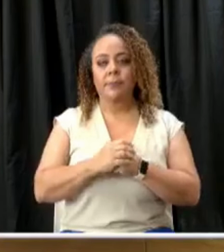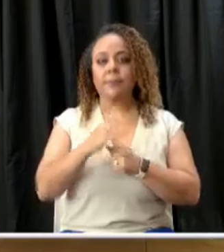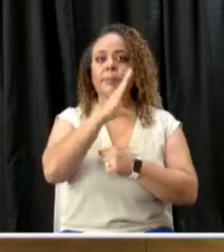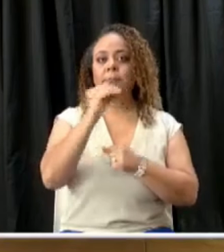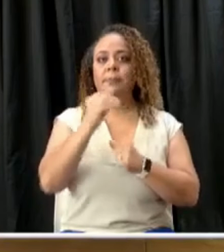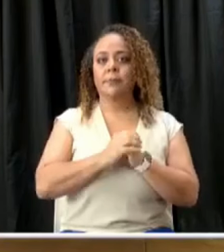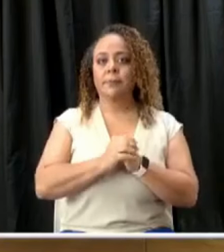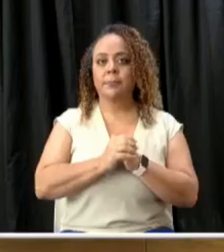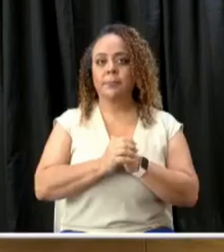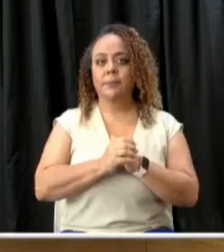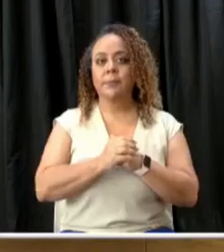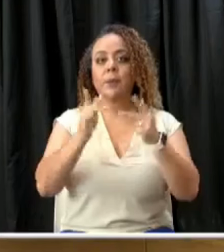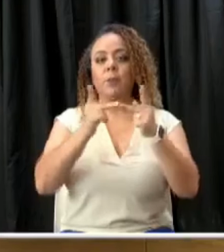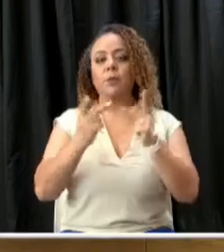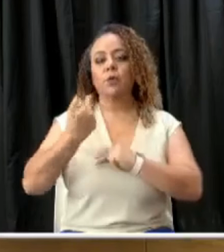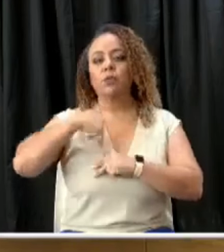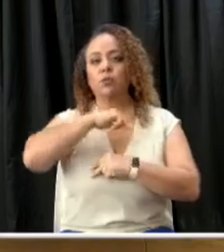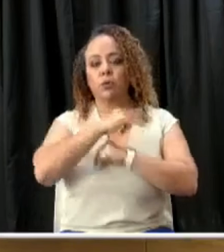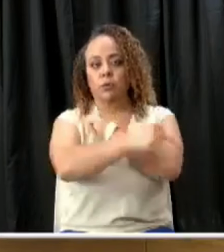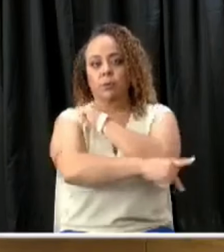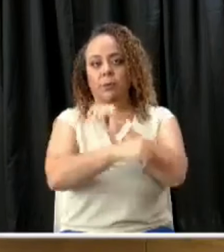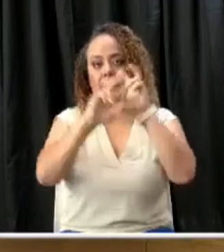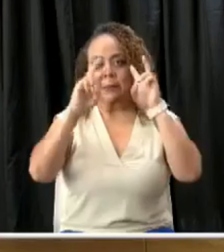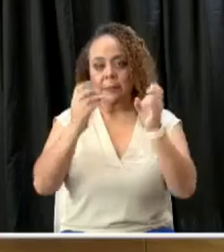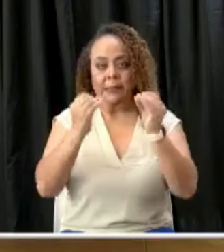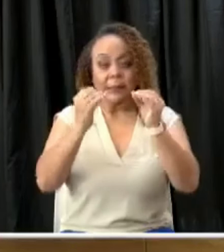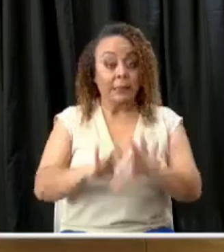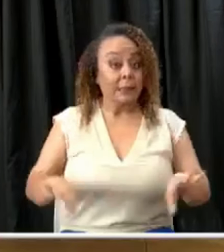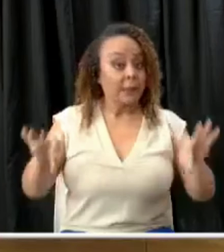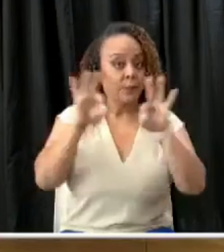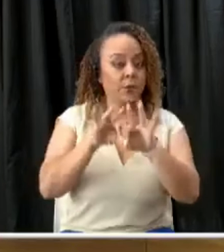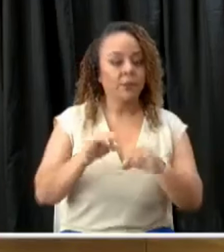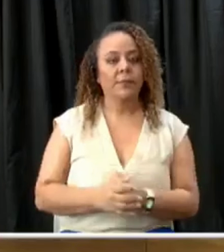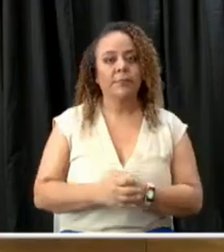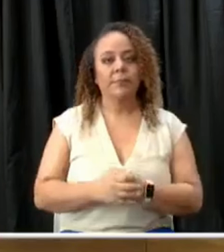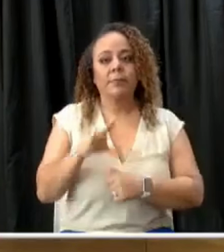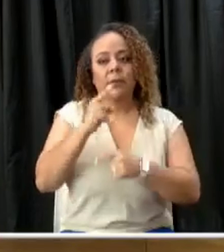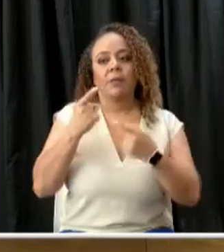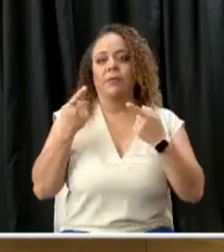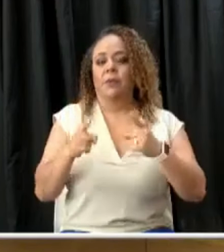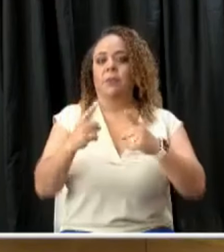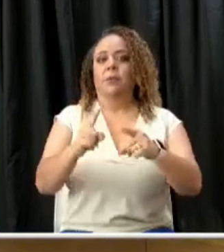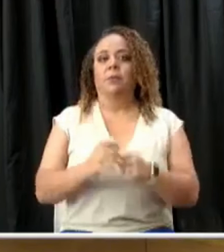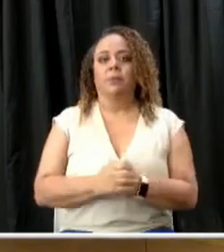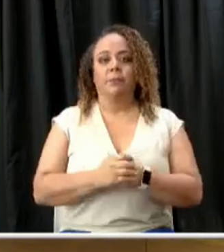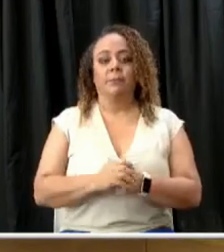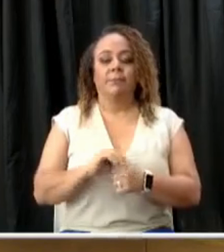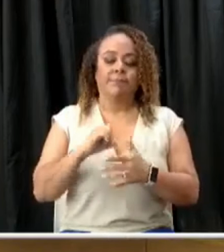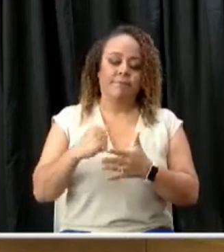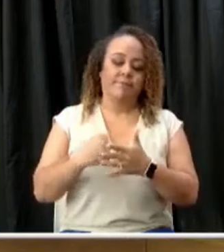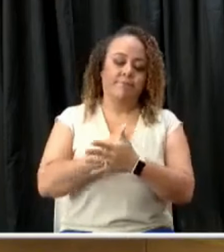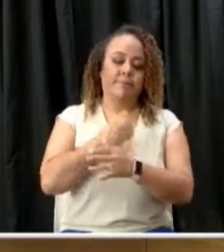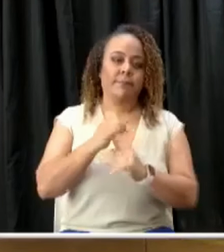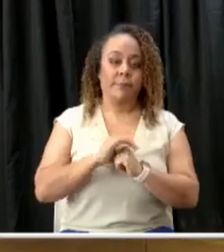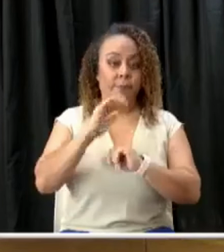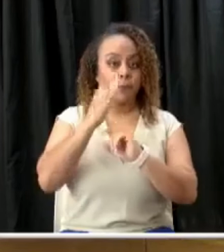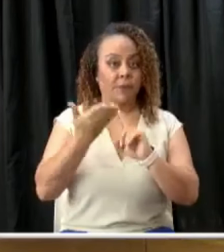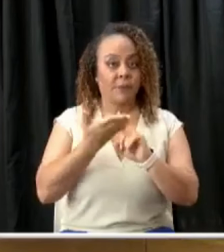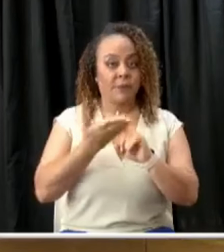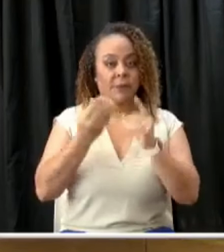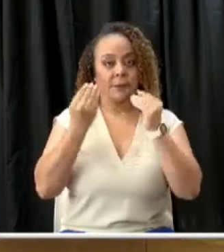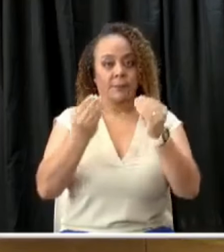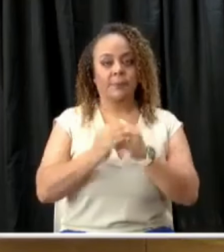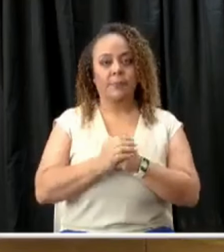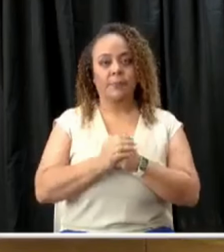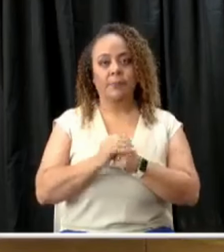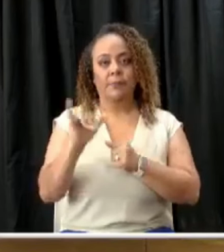que ha tenido nuestro país en un tema tan importante y un fenómeno, desgraciadamente, que nos está afectando tanto